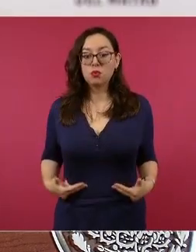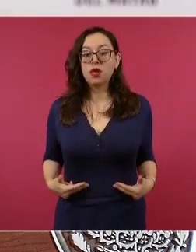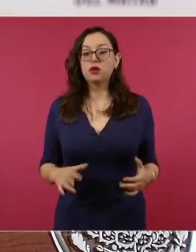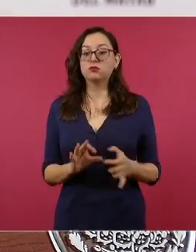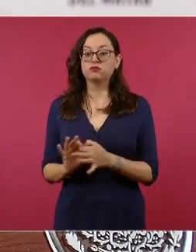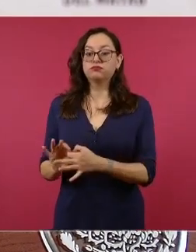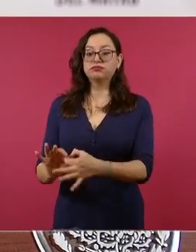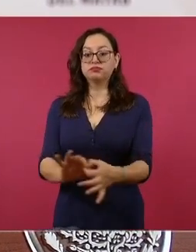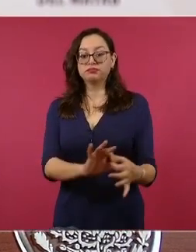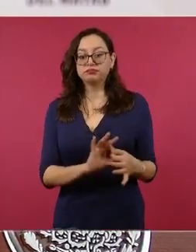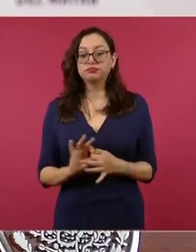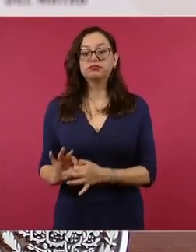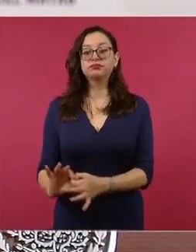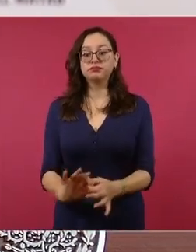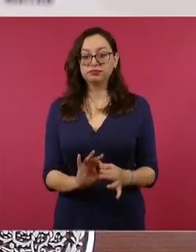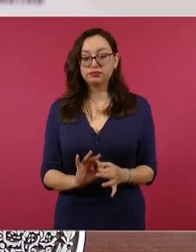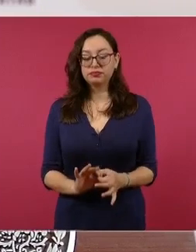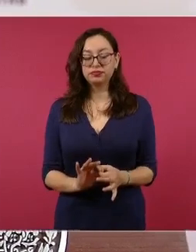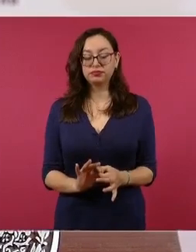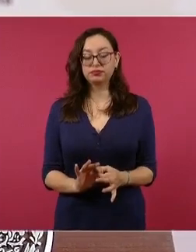Eso es